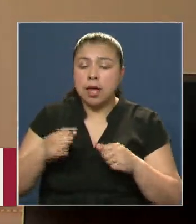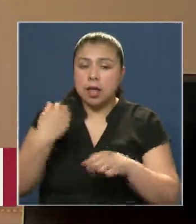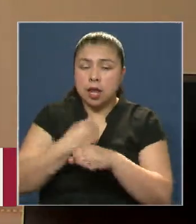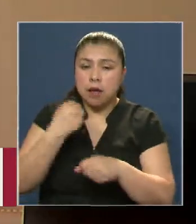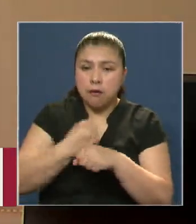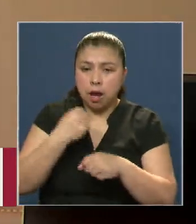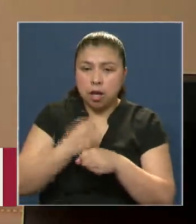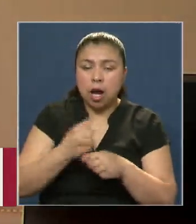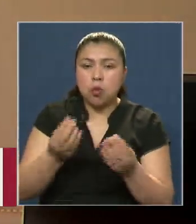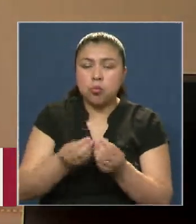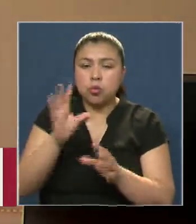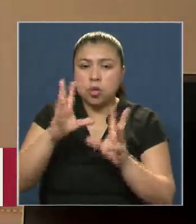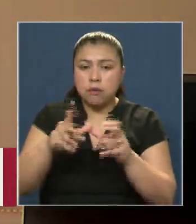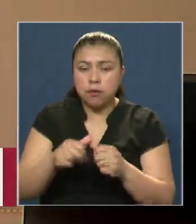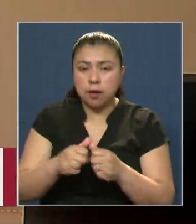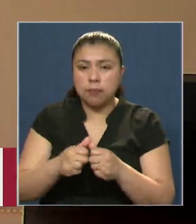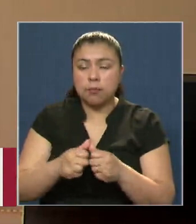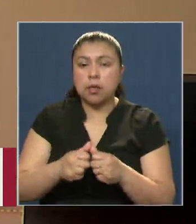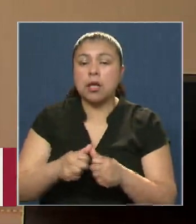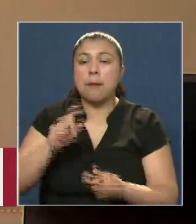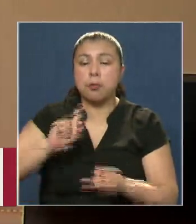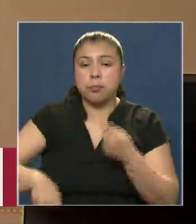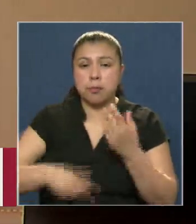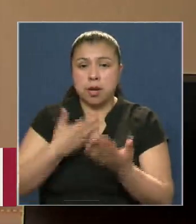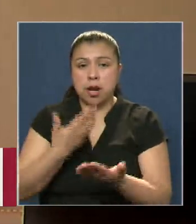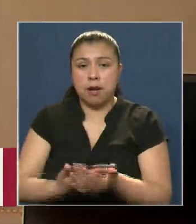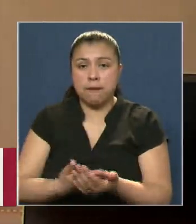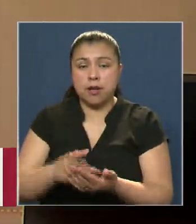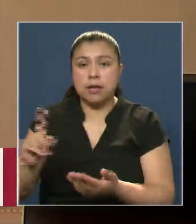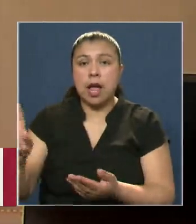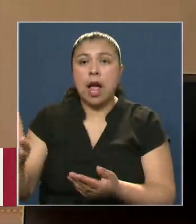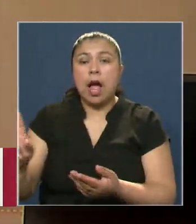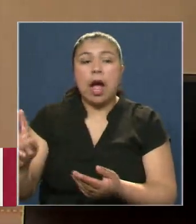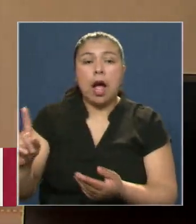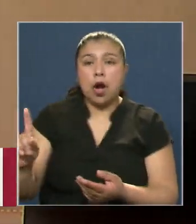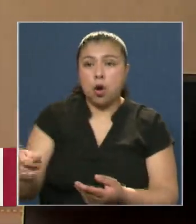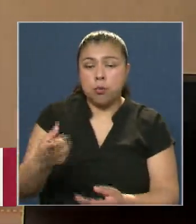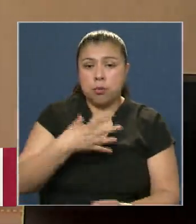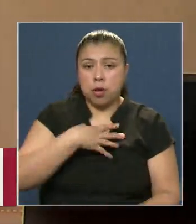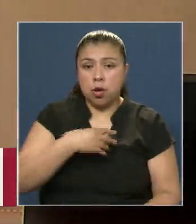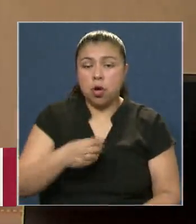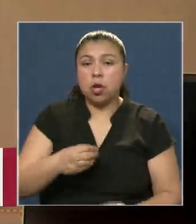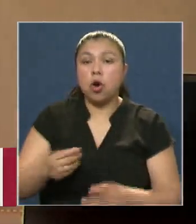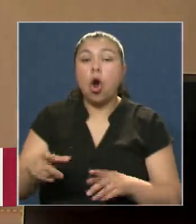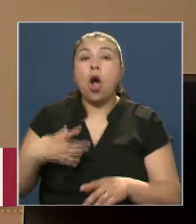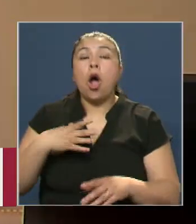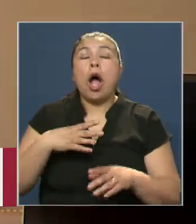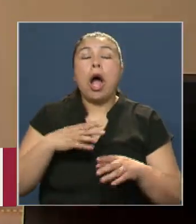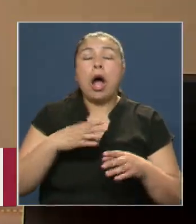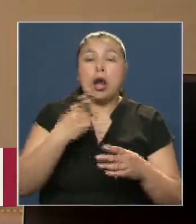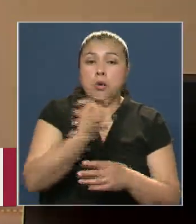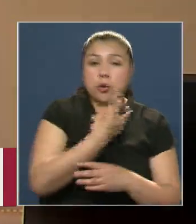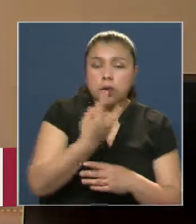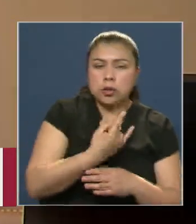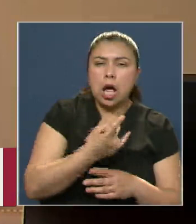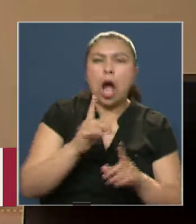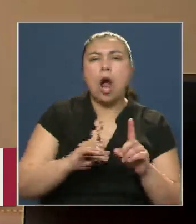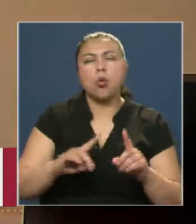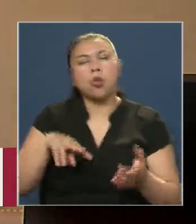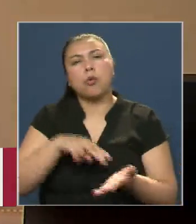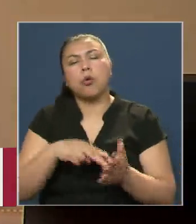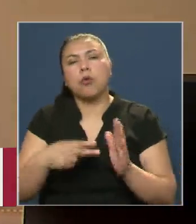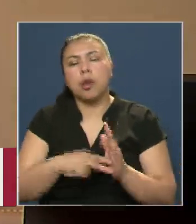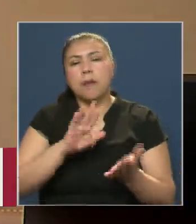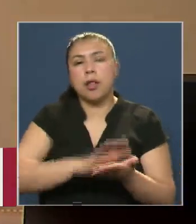familias que lograron llevar a sus hijos por primera vez a la primera generación a la universidad, que tienen problemas de salud, que tienen problemas